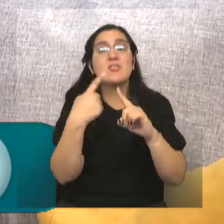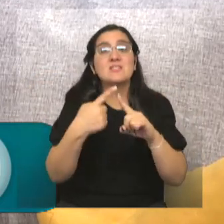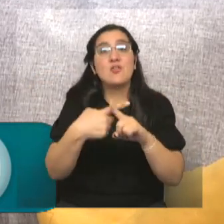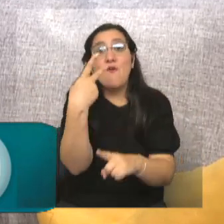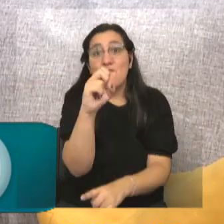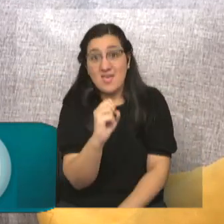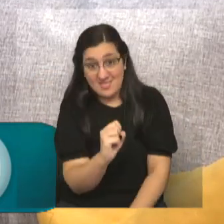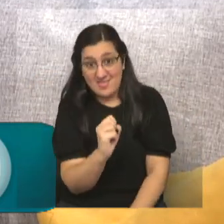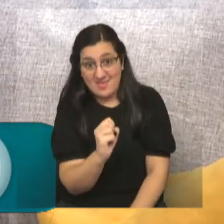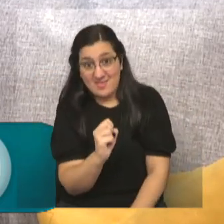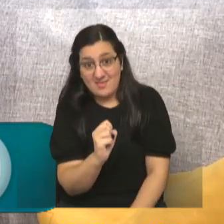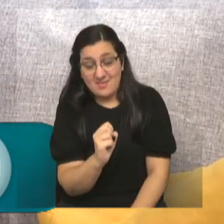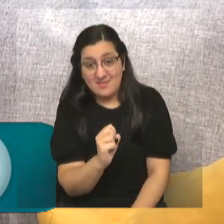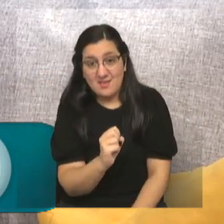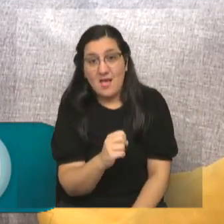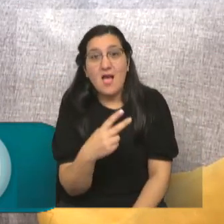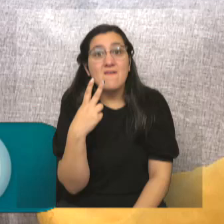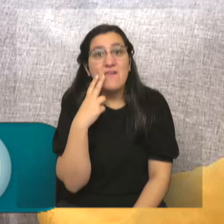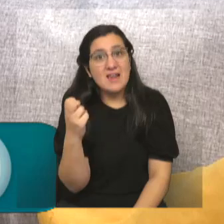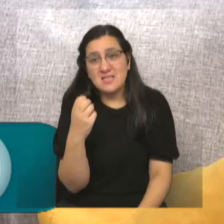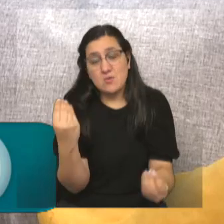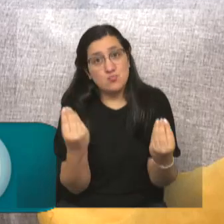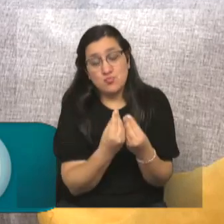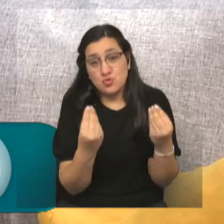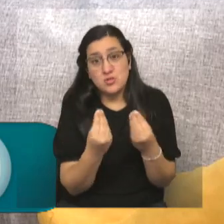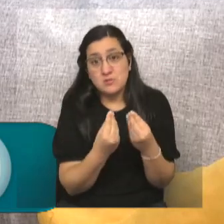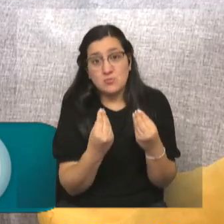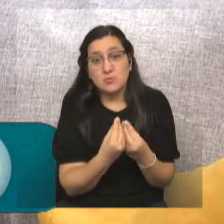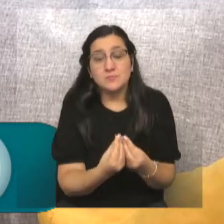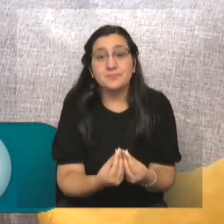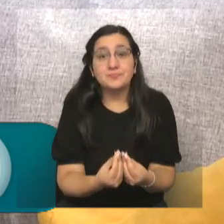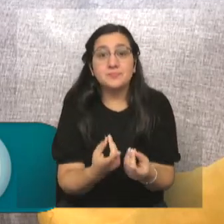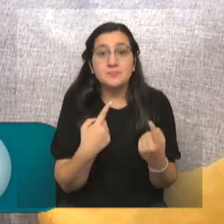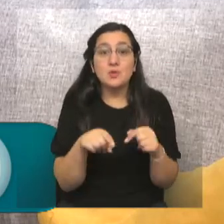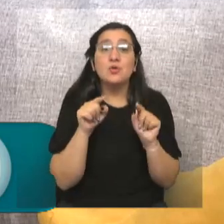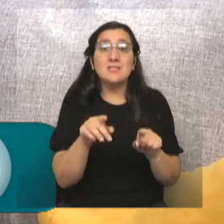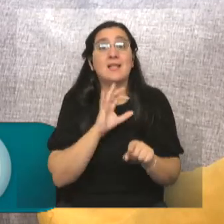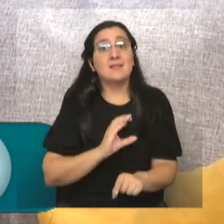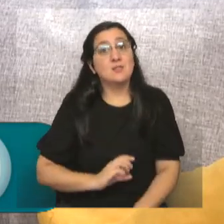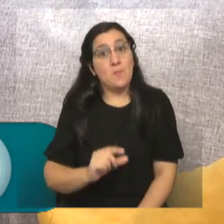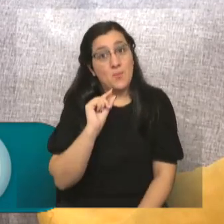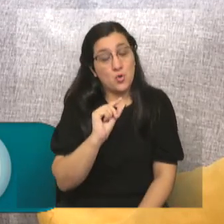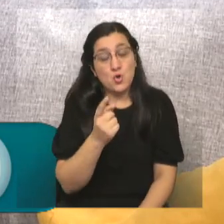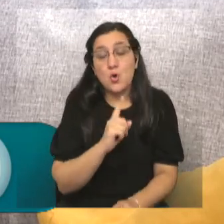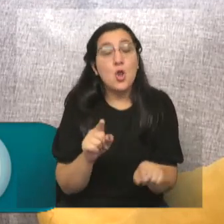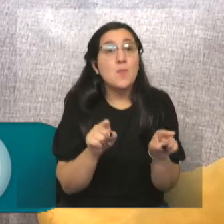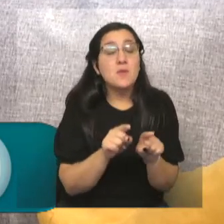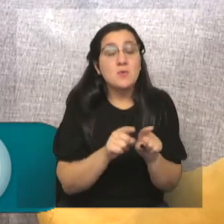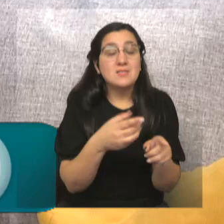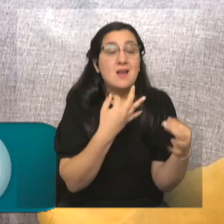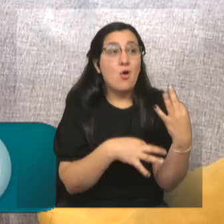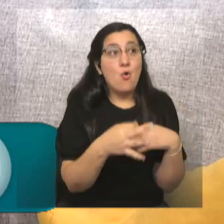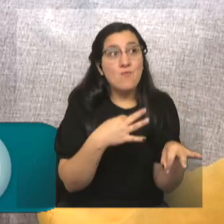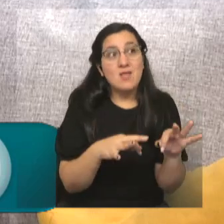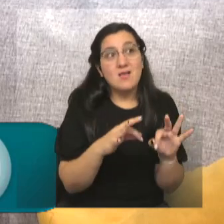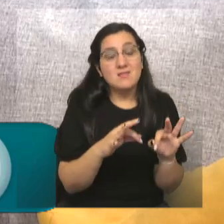¿no? De hecho, bares hay un montón, de este tipo cada vez son menos. Porque no es lo mismo hacer la obra, o sea,